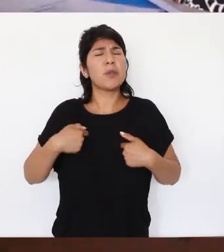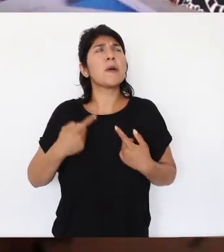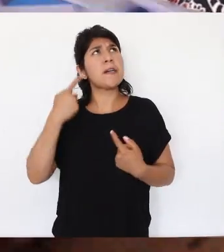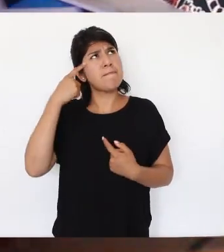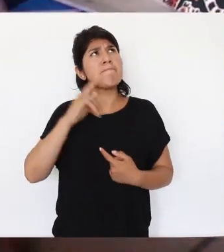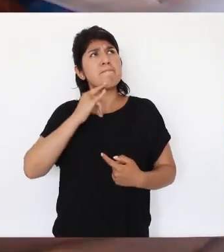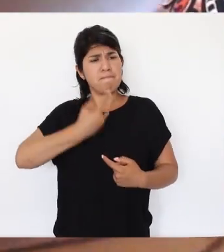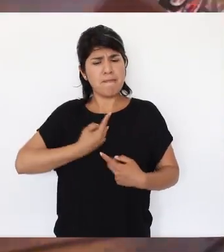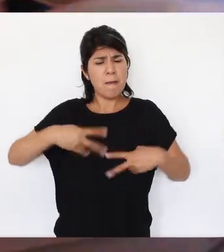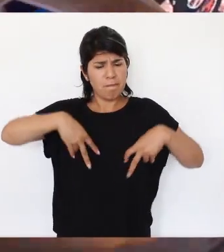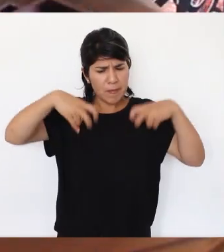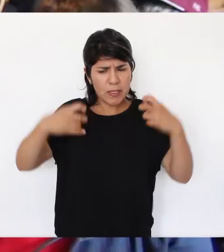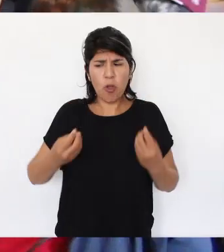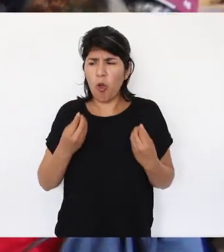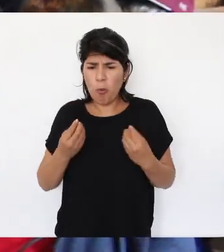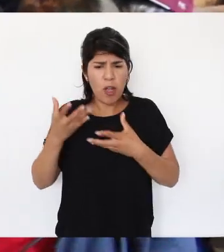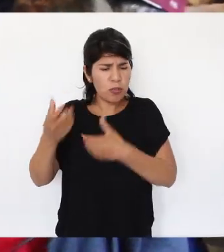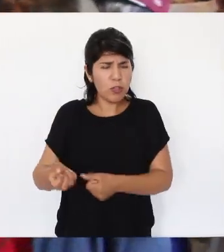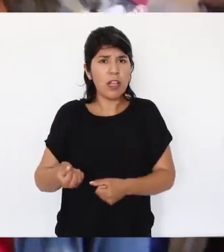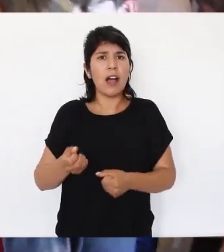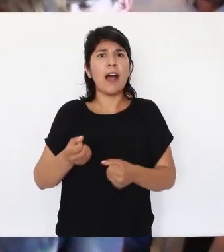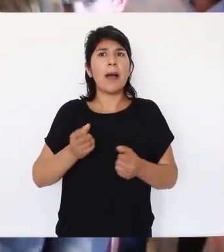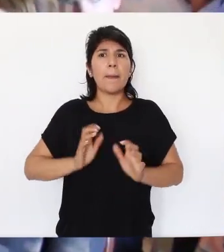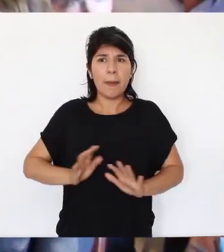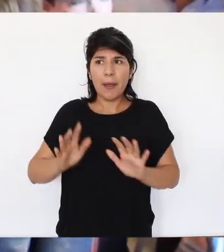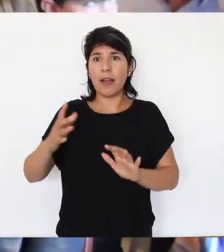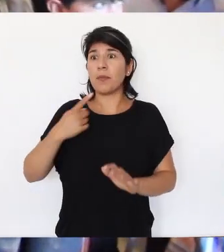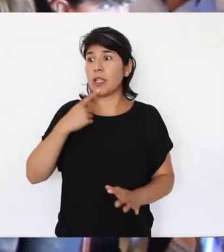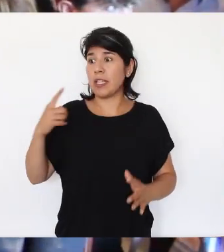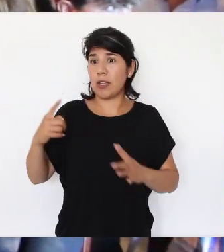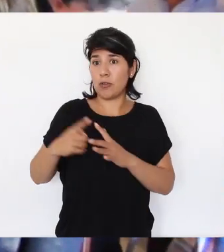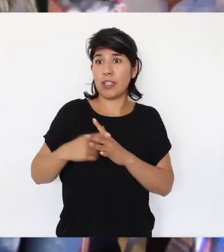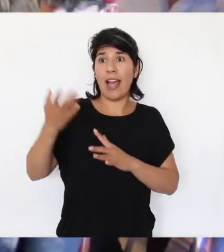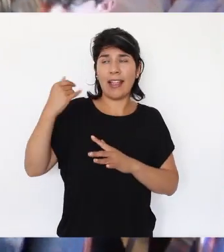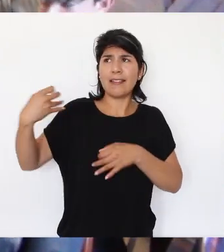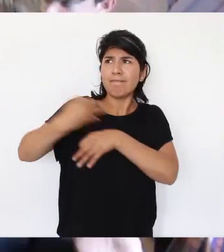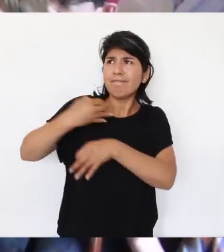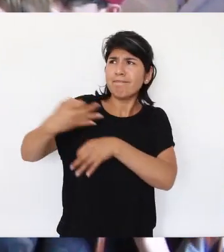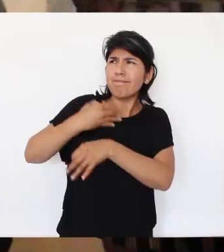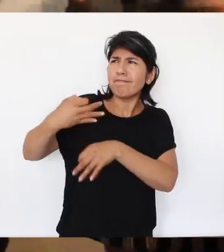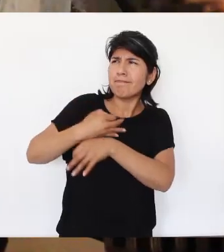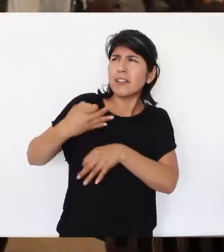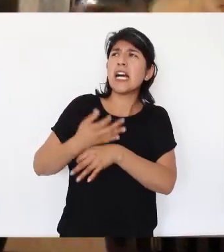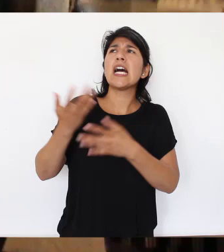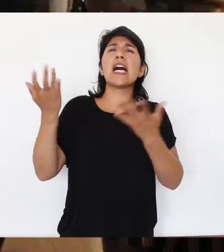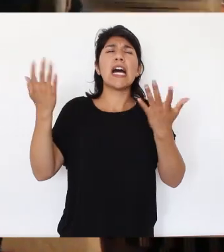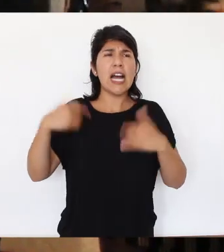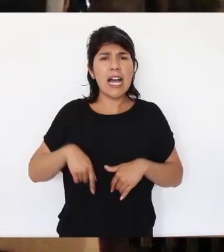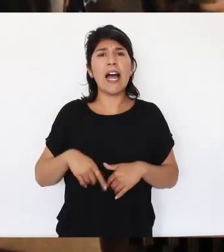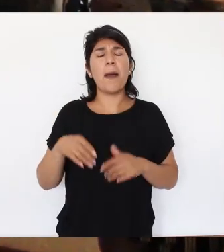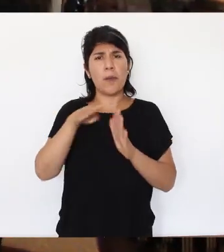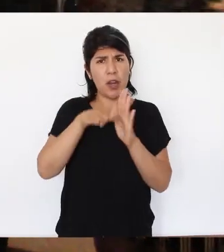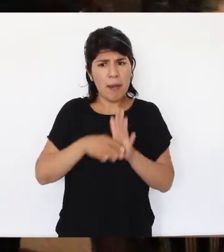puse a investigar cómo poder hacer para ayudarlos y según seminario junto con políticas inclusivas en el 2020 entonces Me